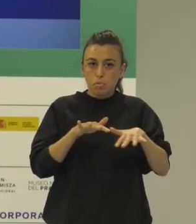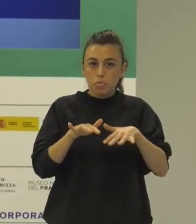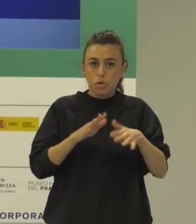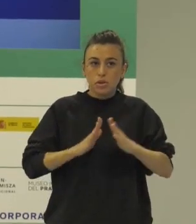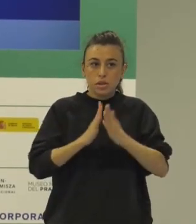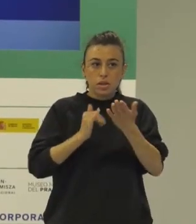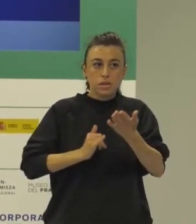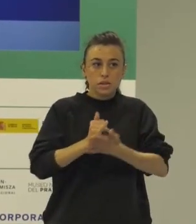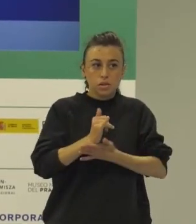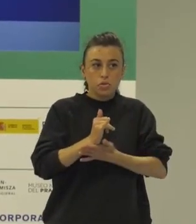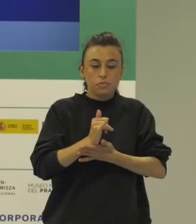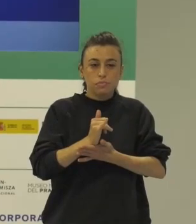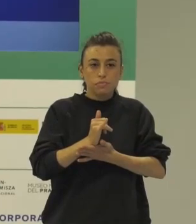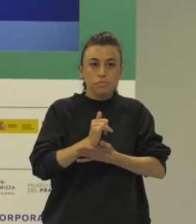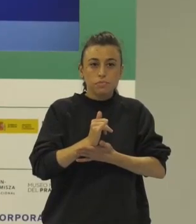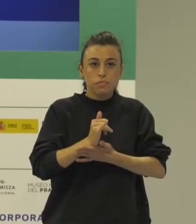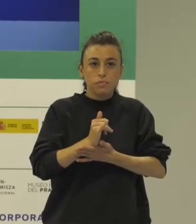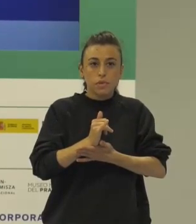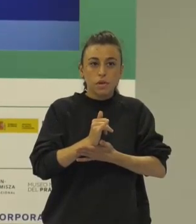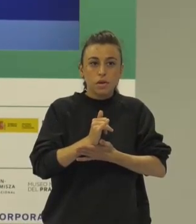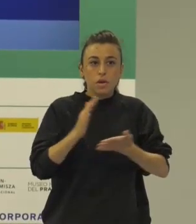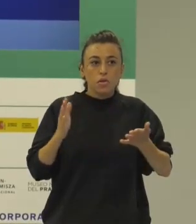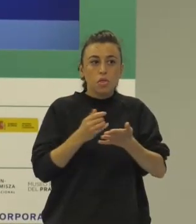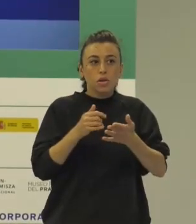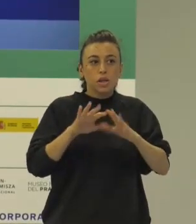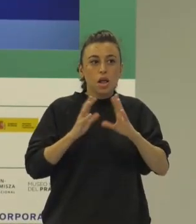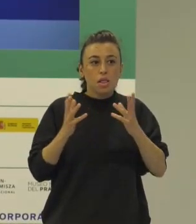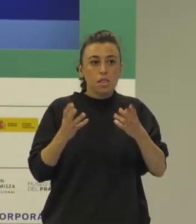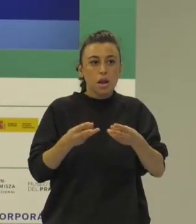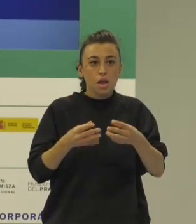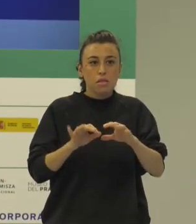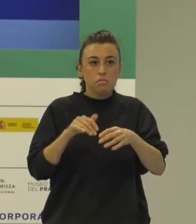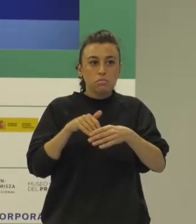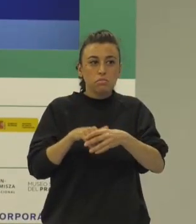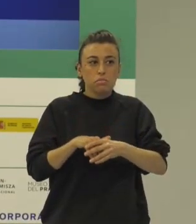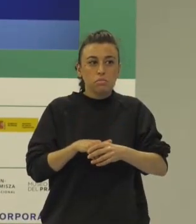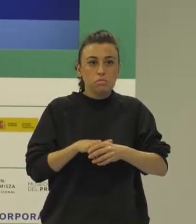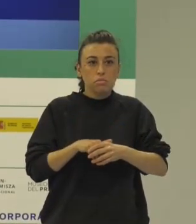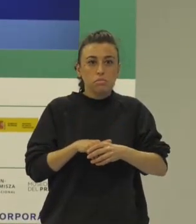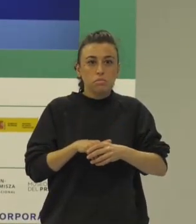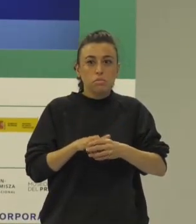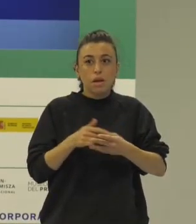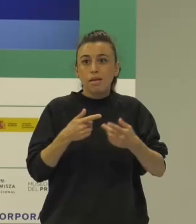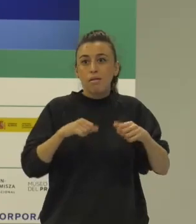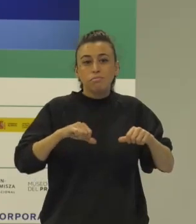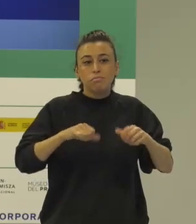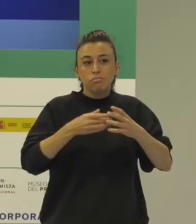sociedad civil cubana que nació a partir de Internet ha quedado desfragmentado. Ha quedado desfragmentado